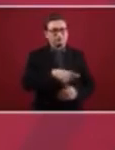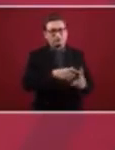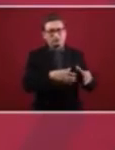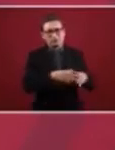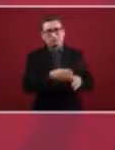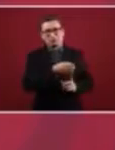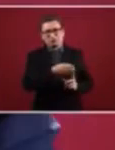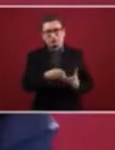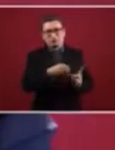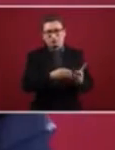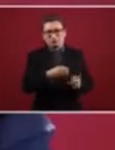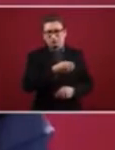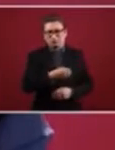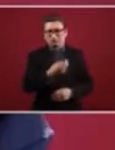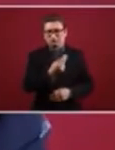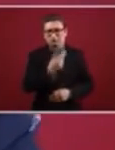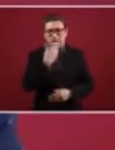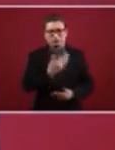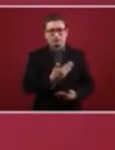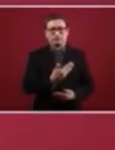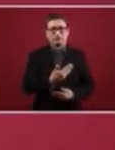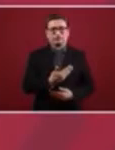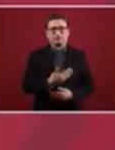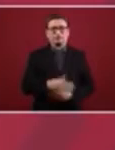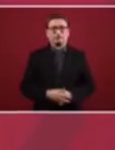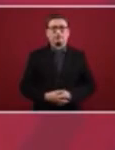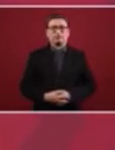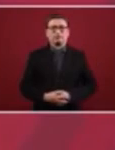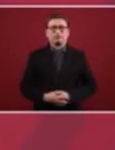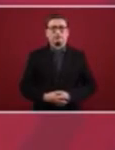bien y que llamen